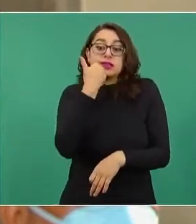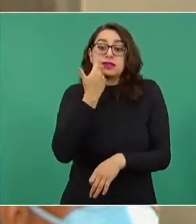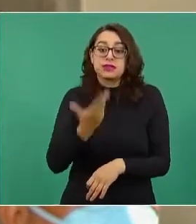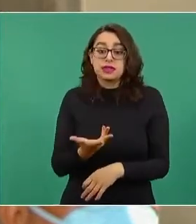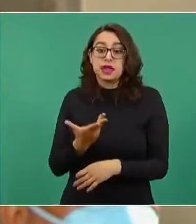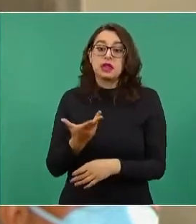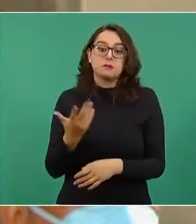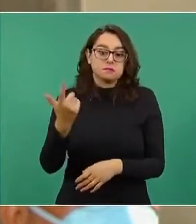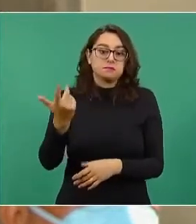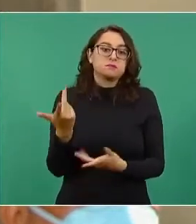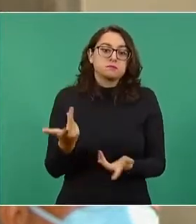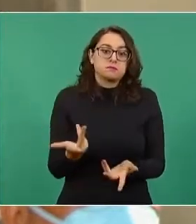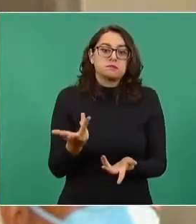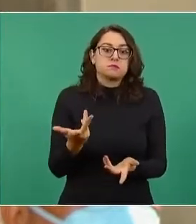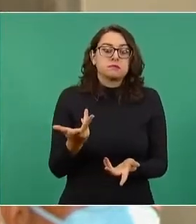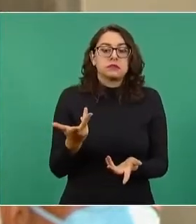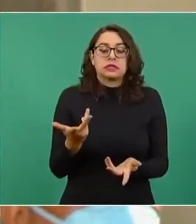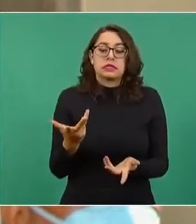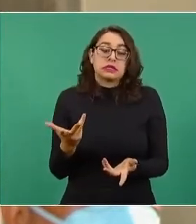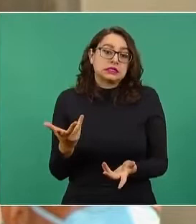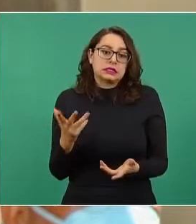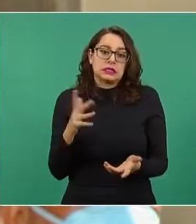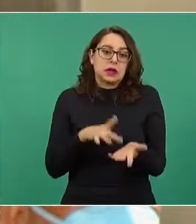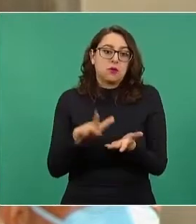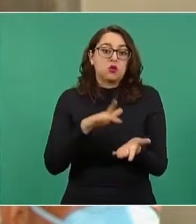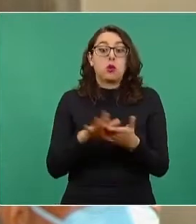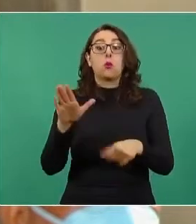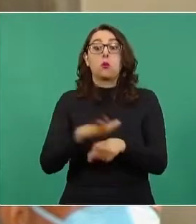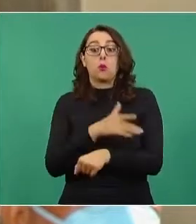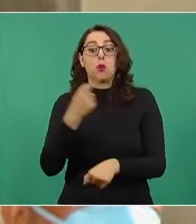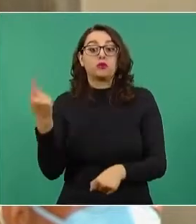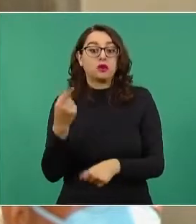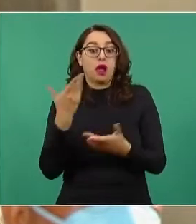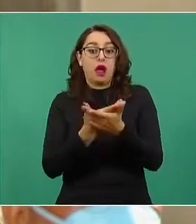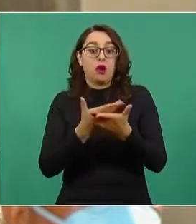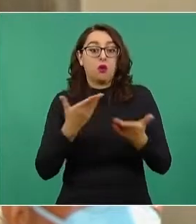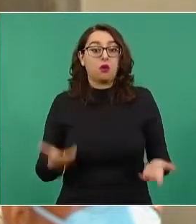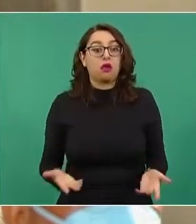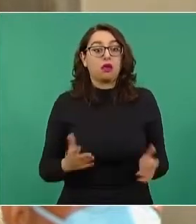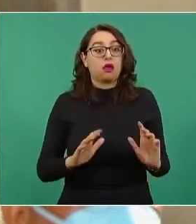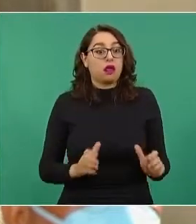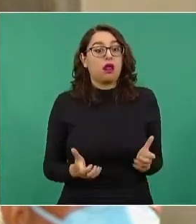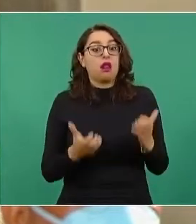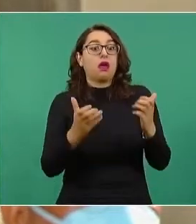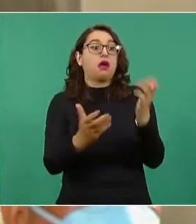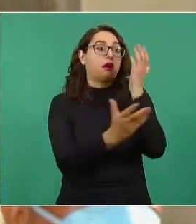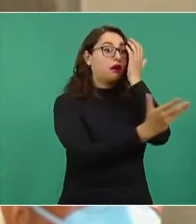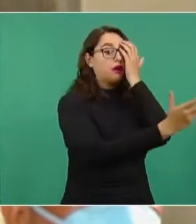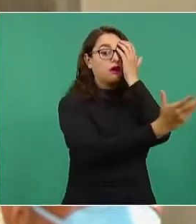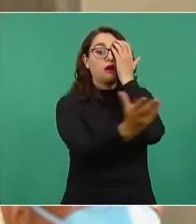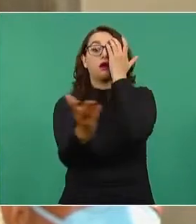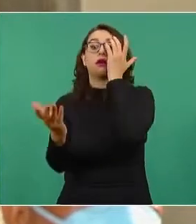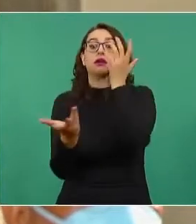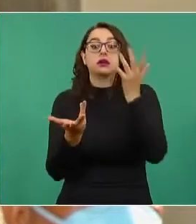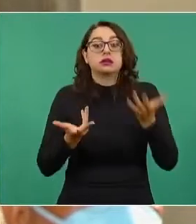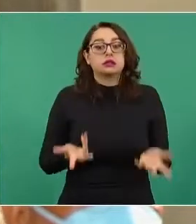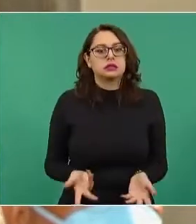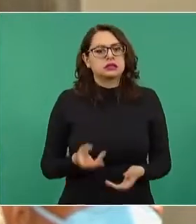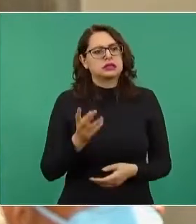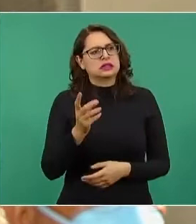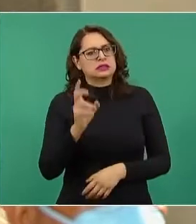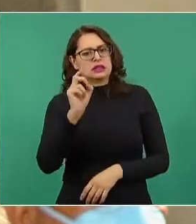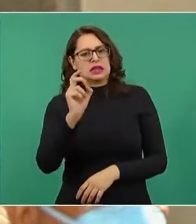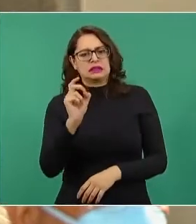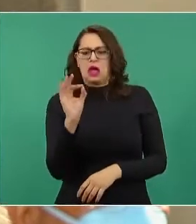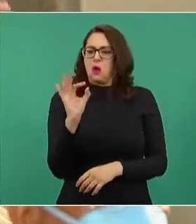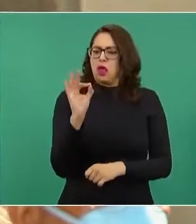apoyos económicos en las calles. Es gente que trabajó 40, 30 años en los Estados Unidos y que ha servido